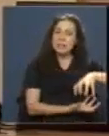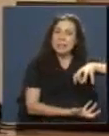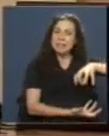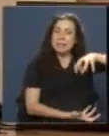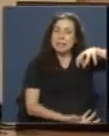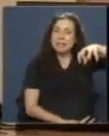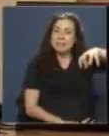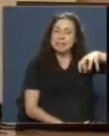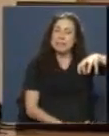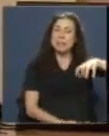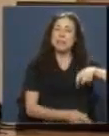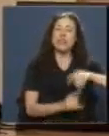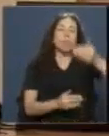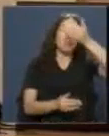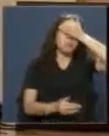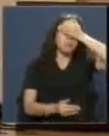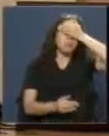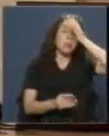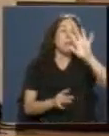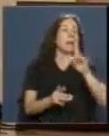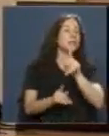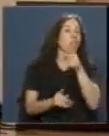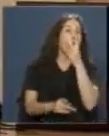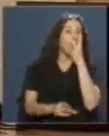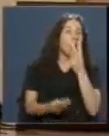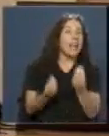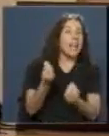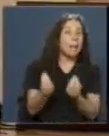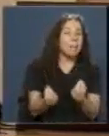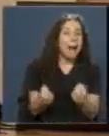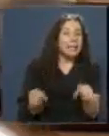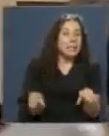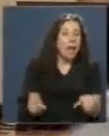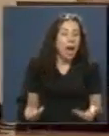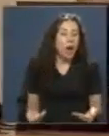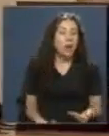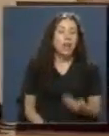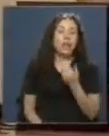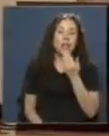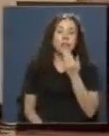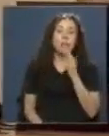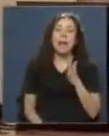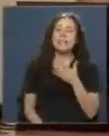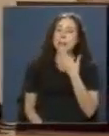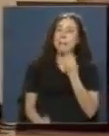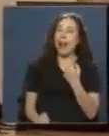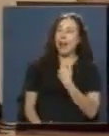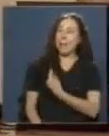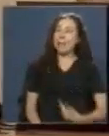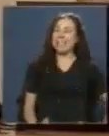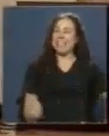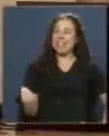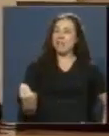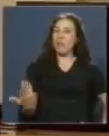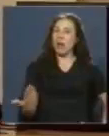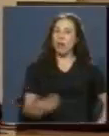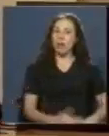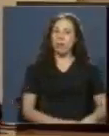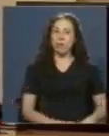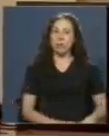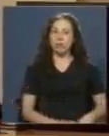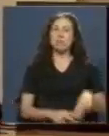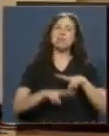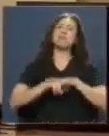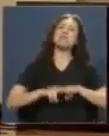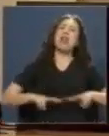le enseguiese porque no parece ver lo que está sucediendo. Además que parece muy conveniente ser presidente.